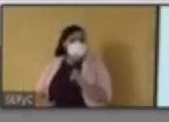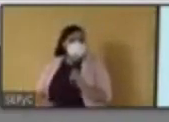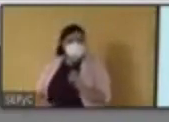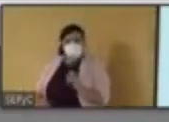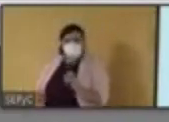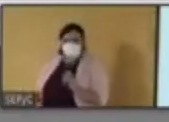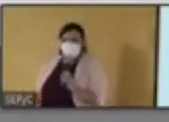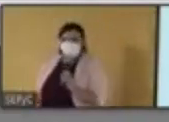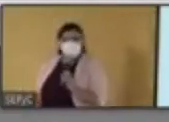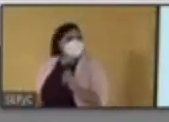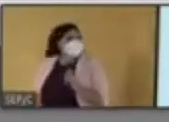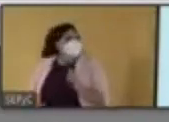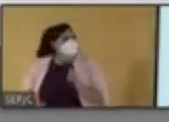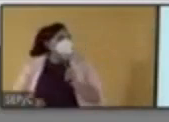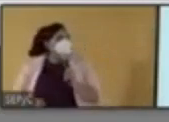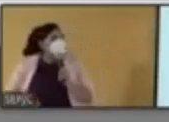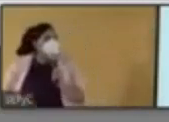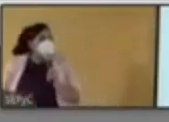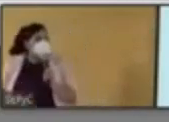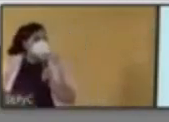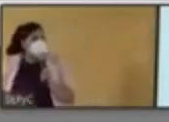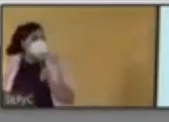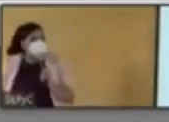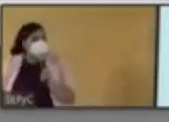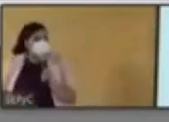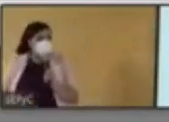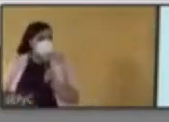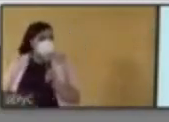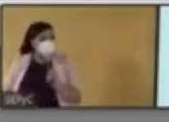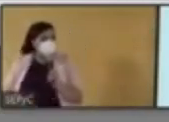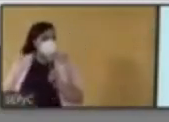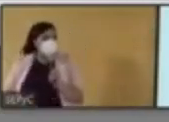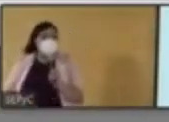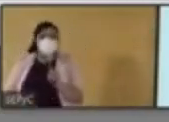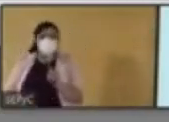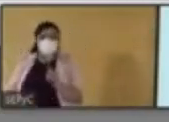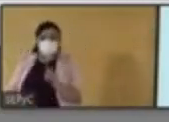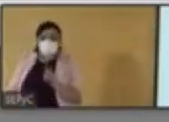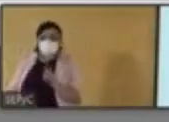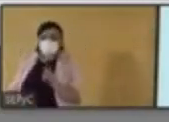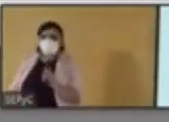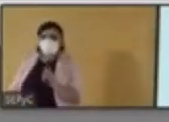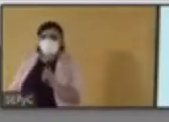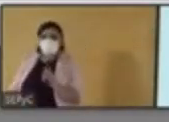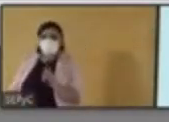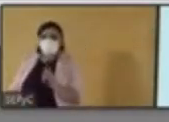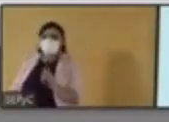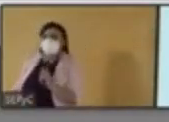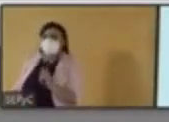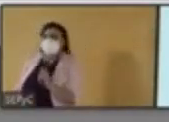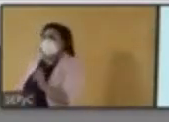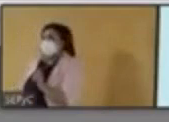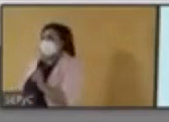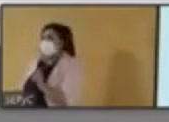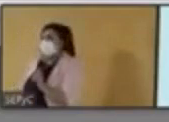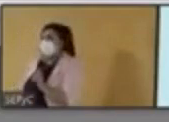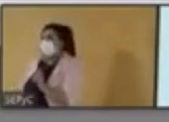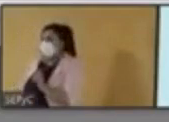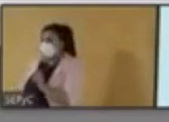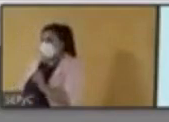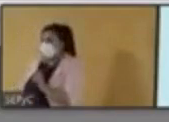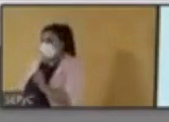presentar. Entonces, declaración será para todos el ejercicio de la presentación de una